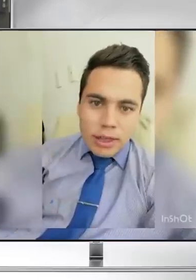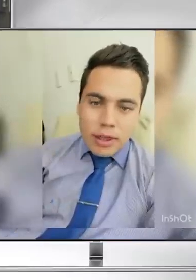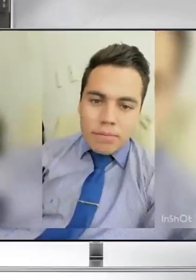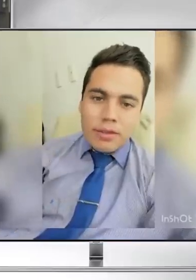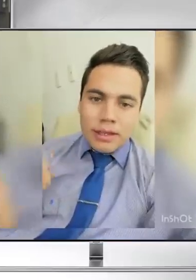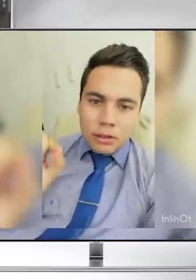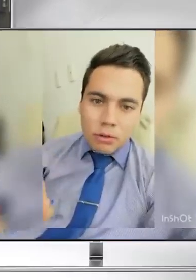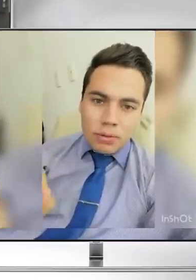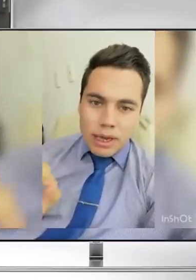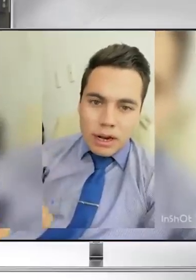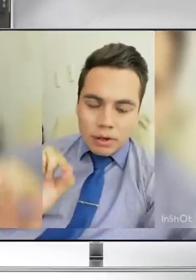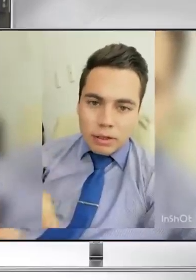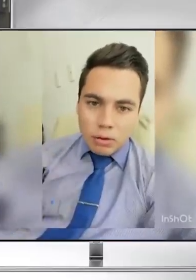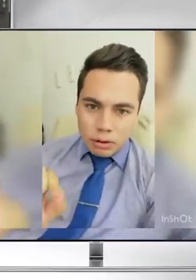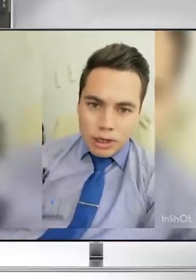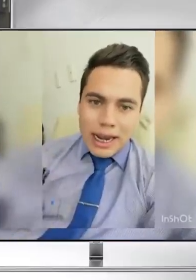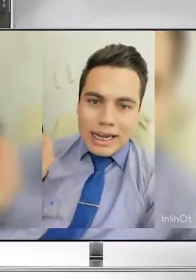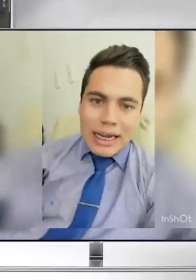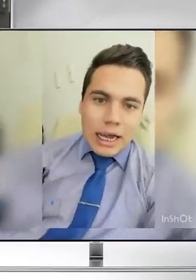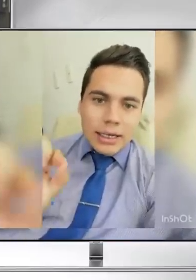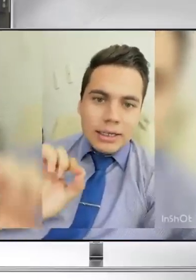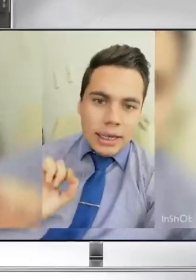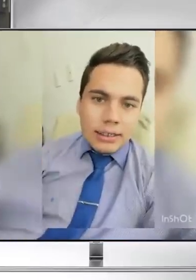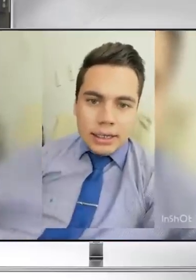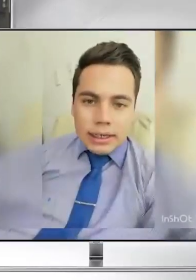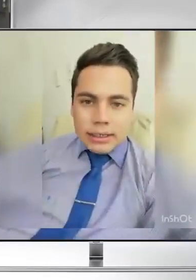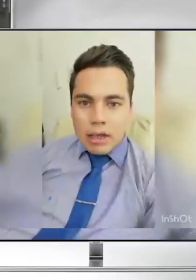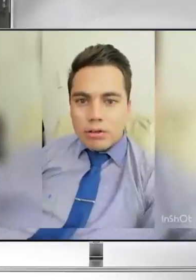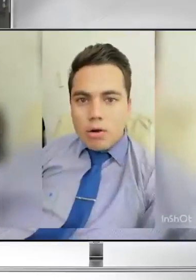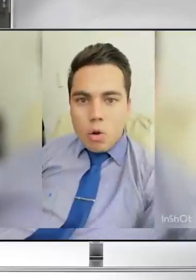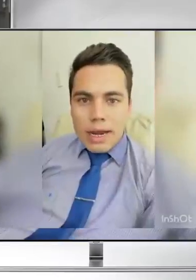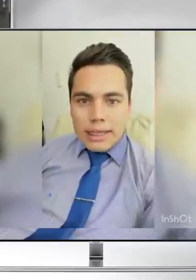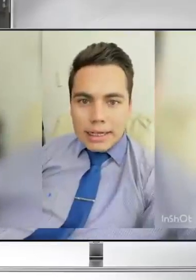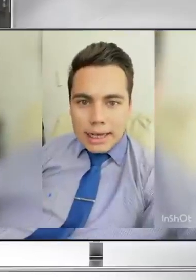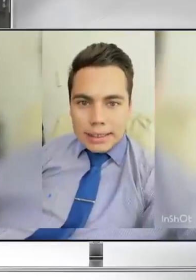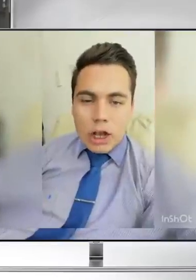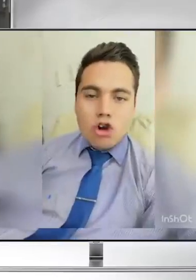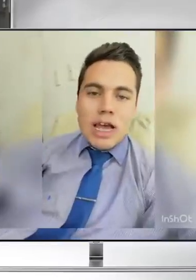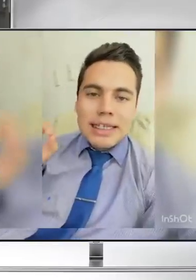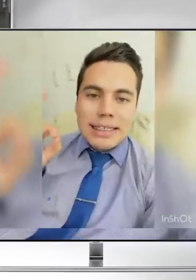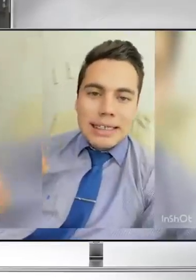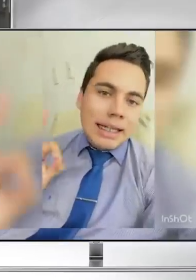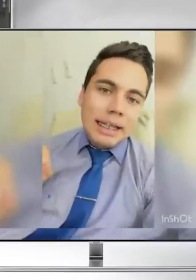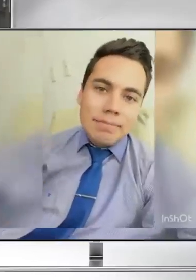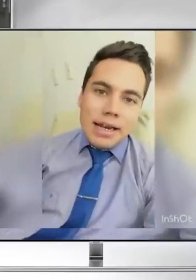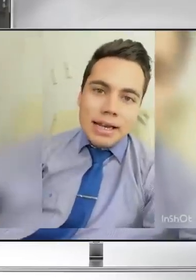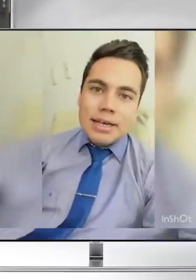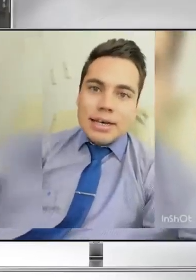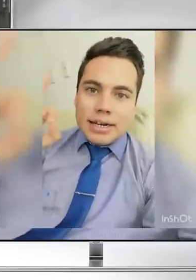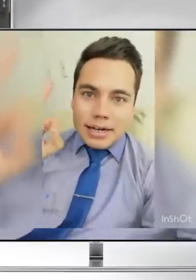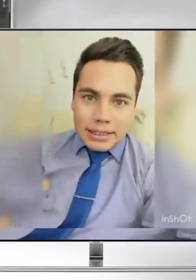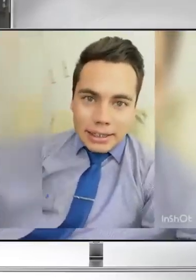corrupción que sucede en el Instituto Mexicano del Seguro Social. Clínica 16 se encontraron 40 cajas con